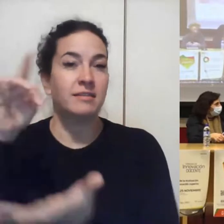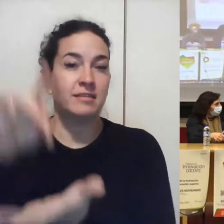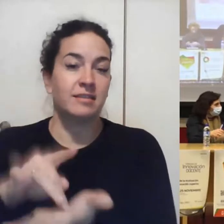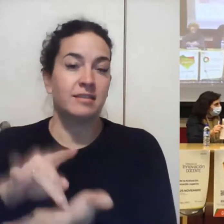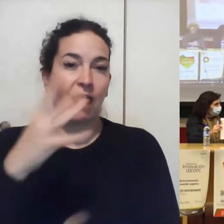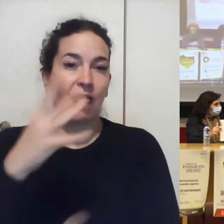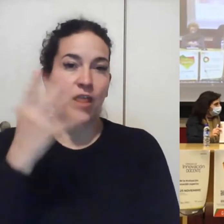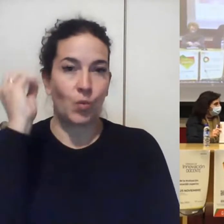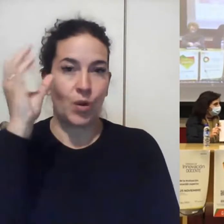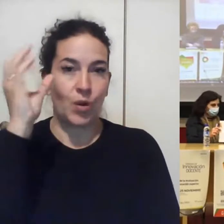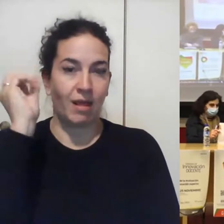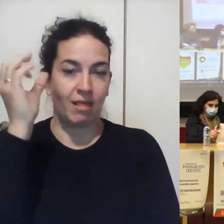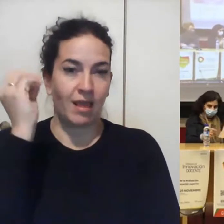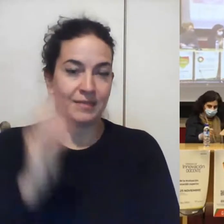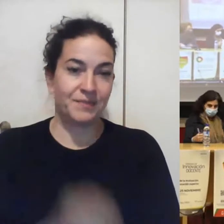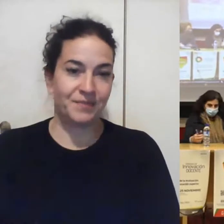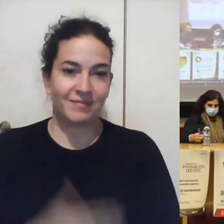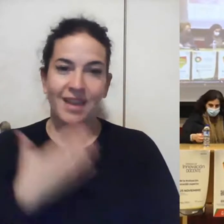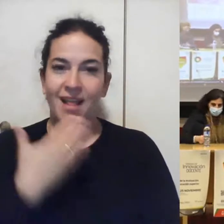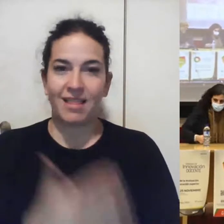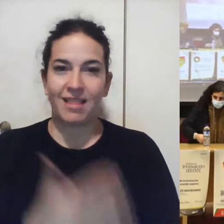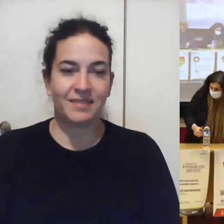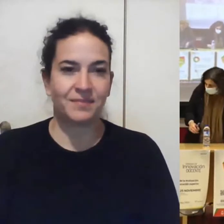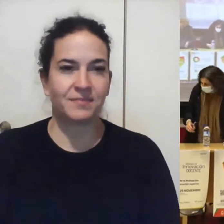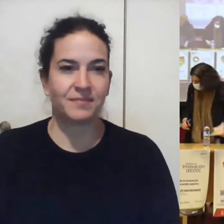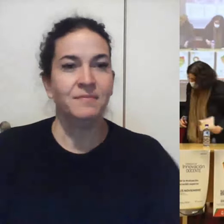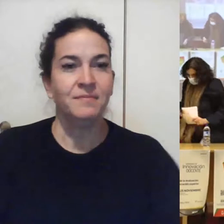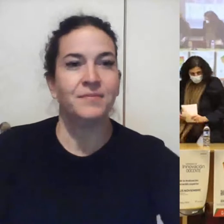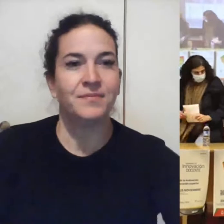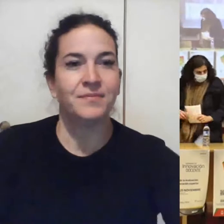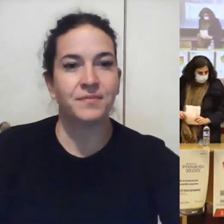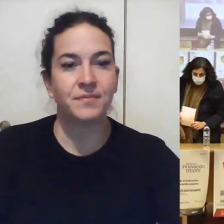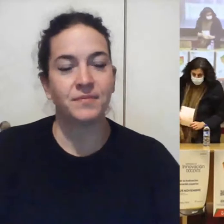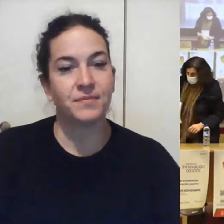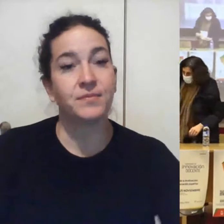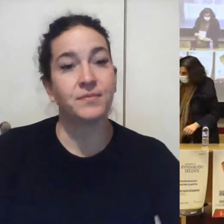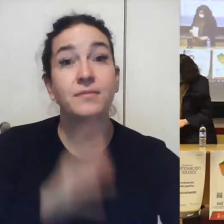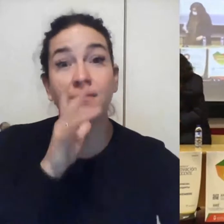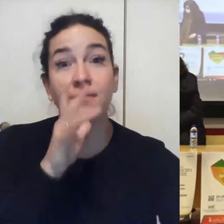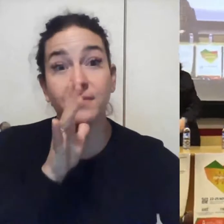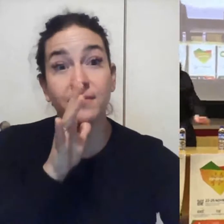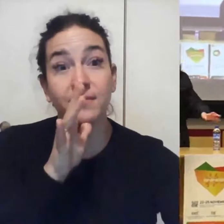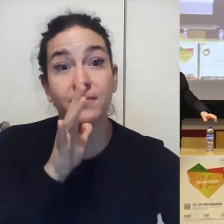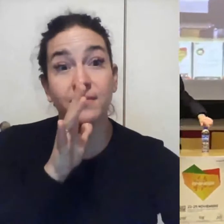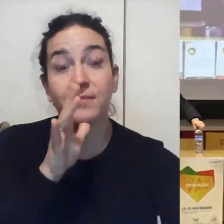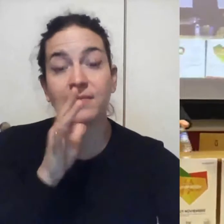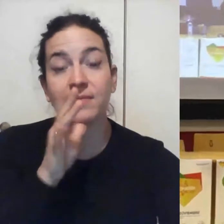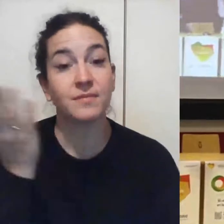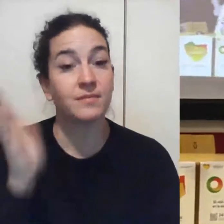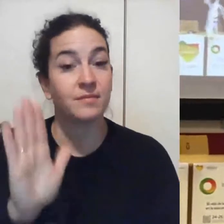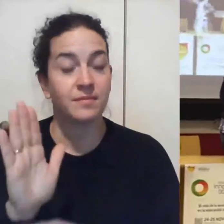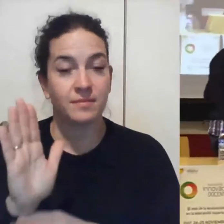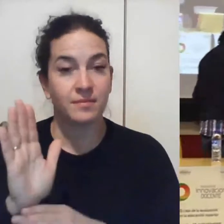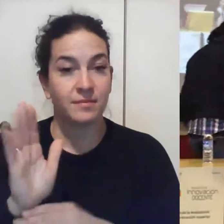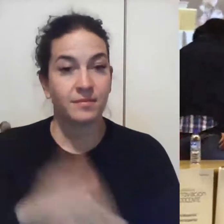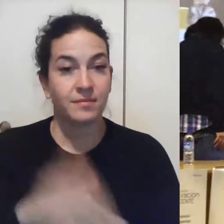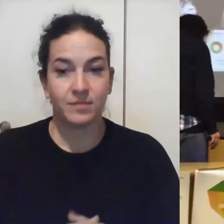5 ponencias. Gracias. A continuación, vamos a presentar